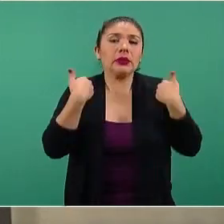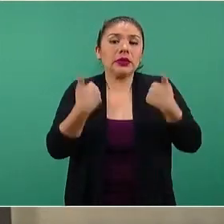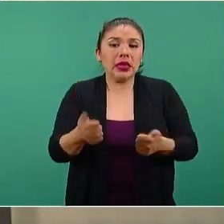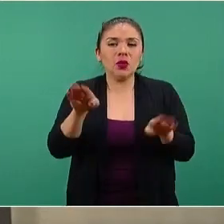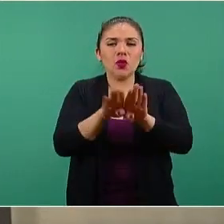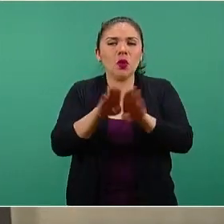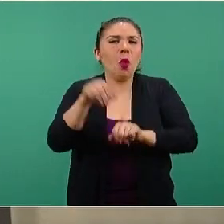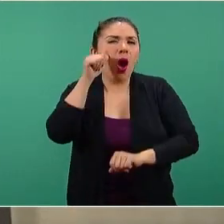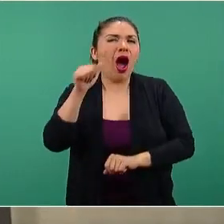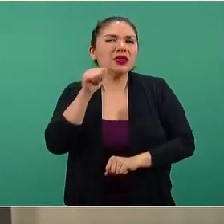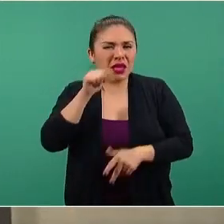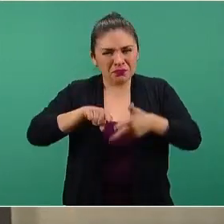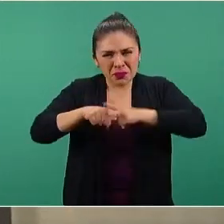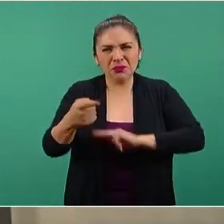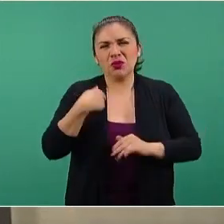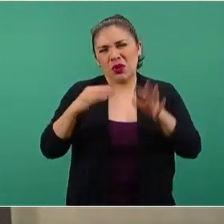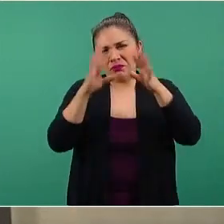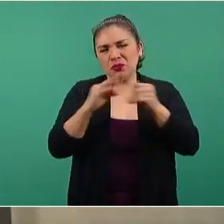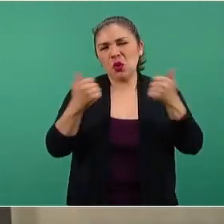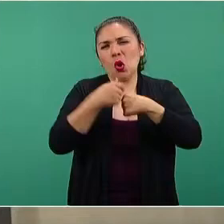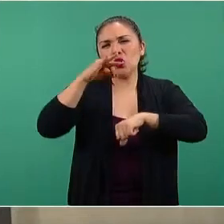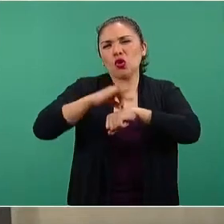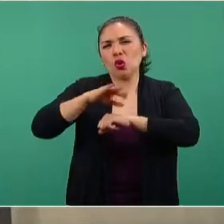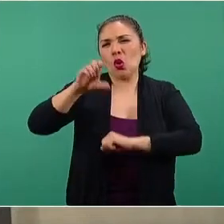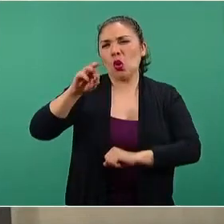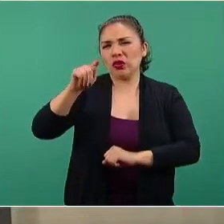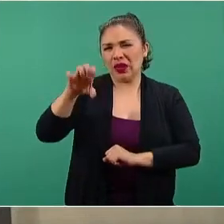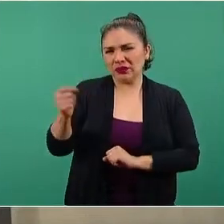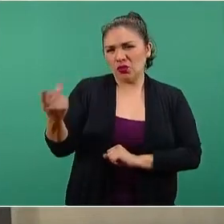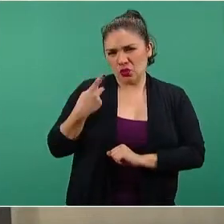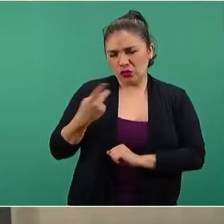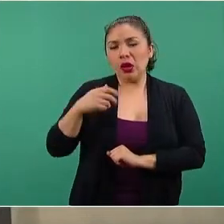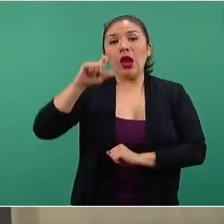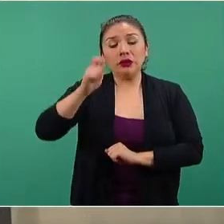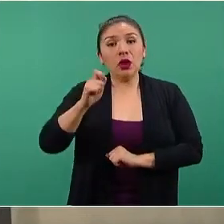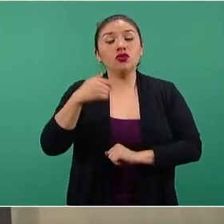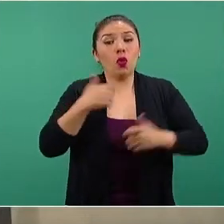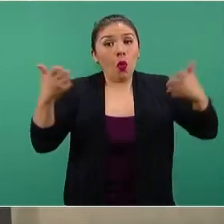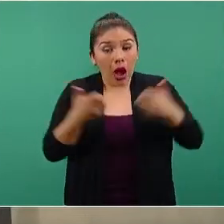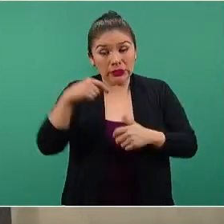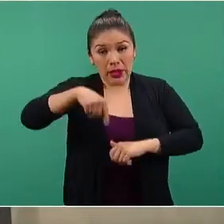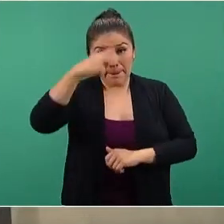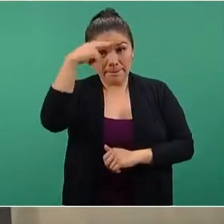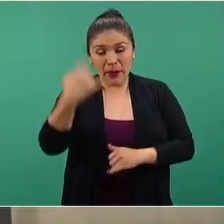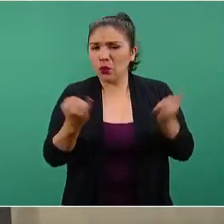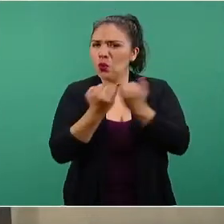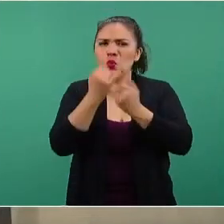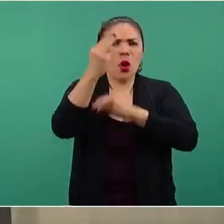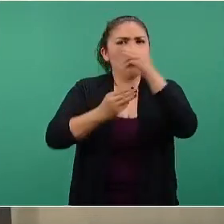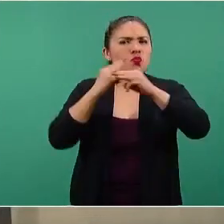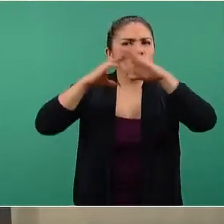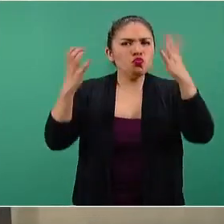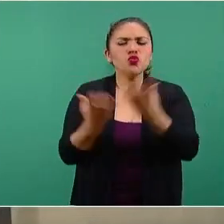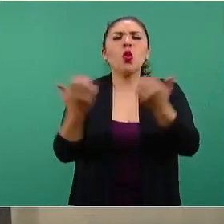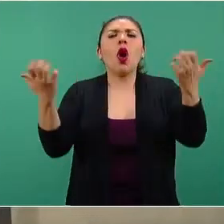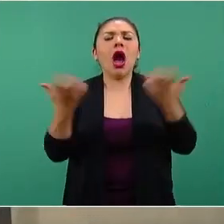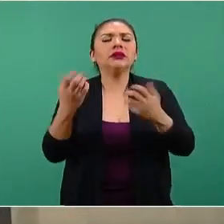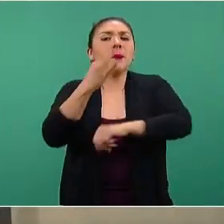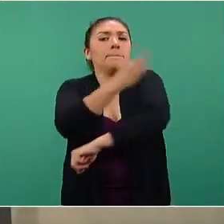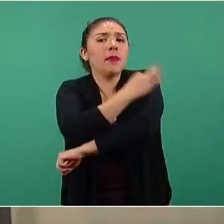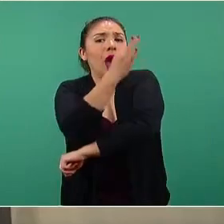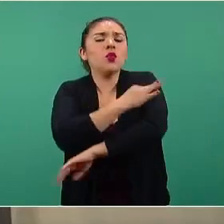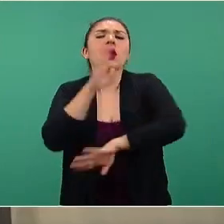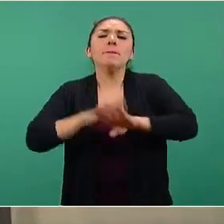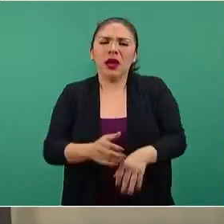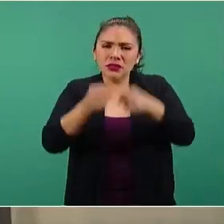decíamos ayer al unísono el doctor Cortés y yo, estamos aplicando, no solamente en México, sino en el mundo, vacunas seguras